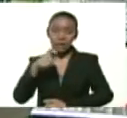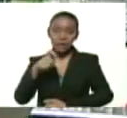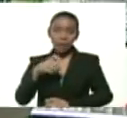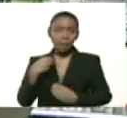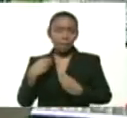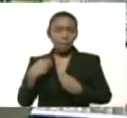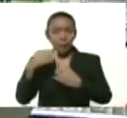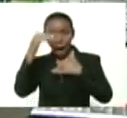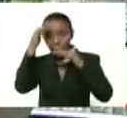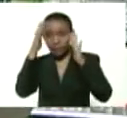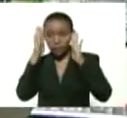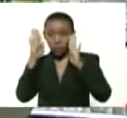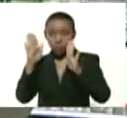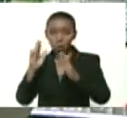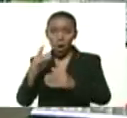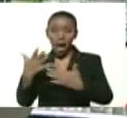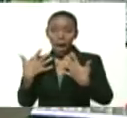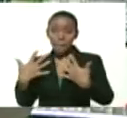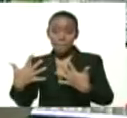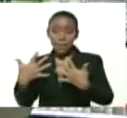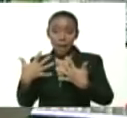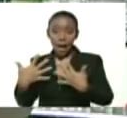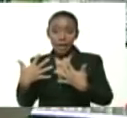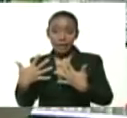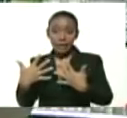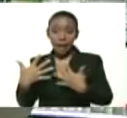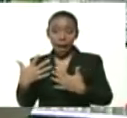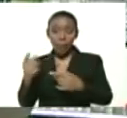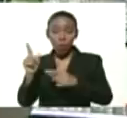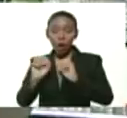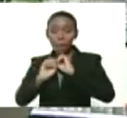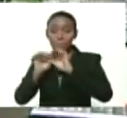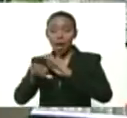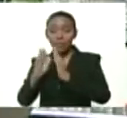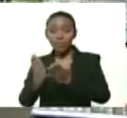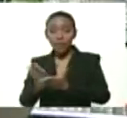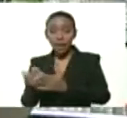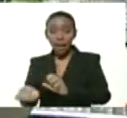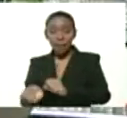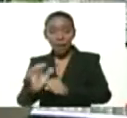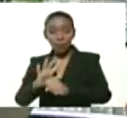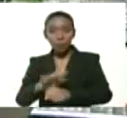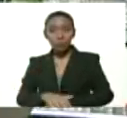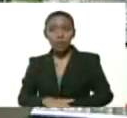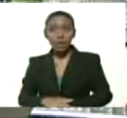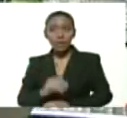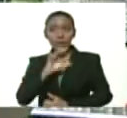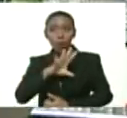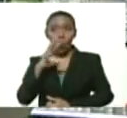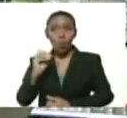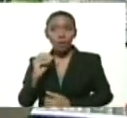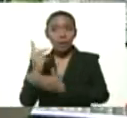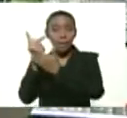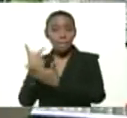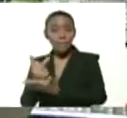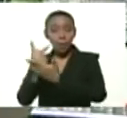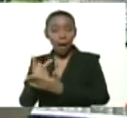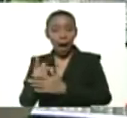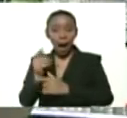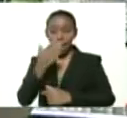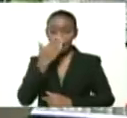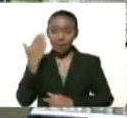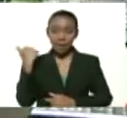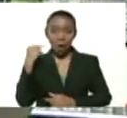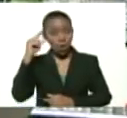para atender la emergencia por la pandemia por COVID-19. Llegaron 50 toneladas este pasado